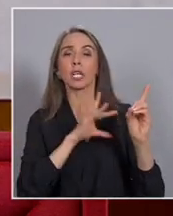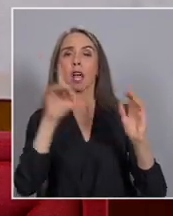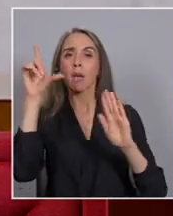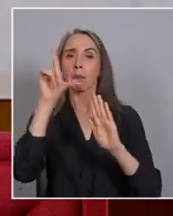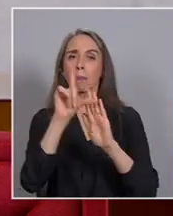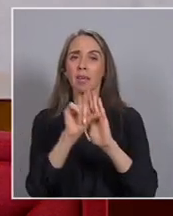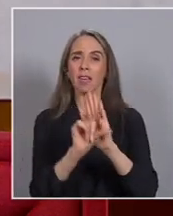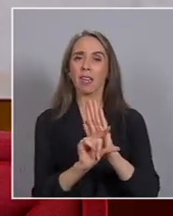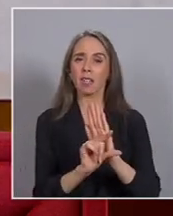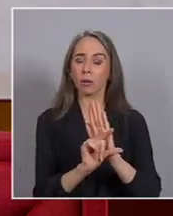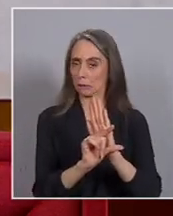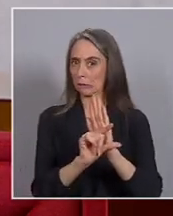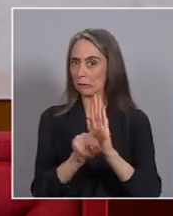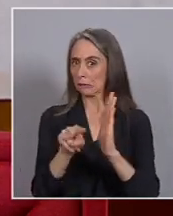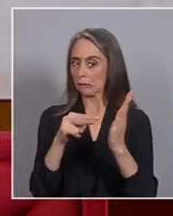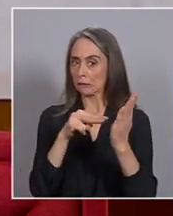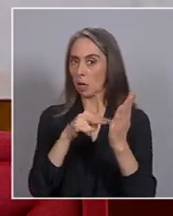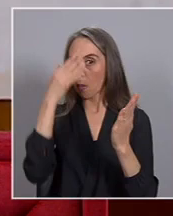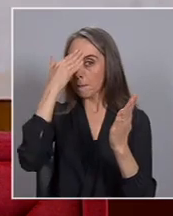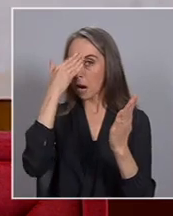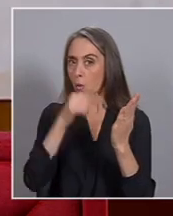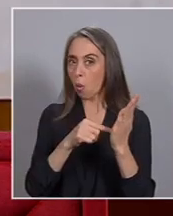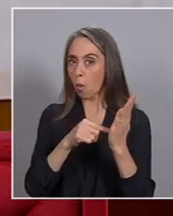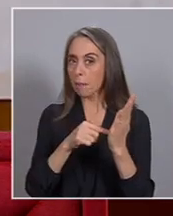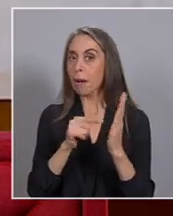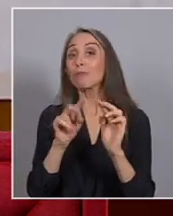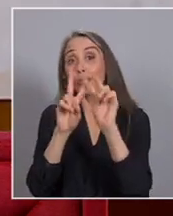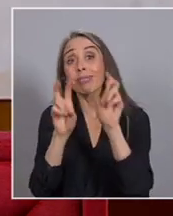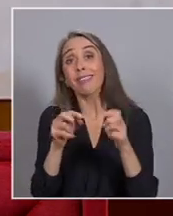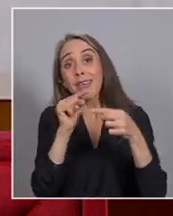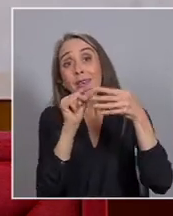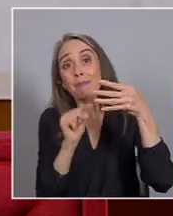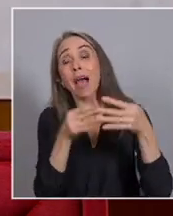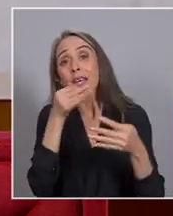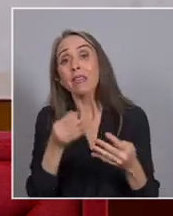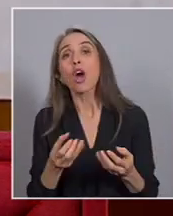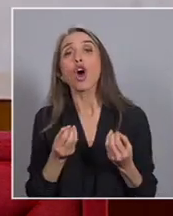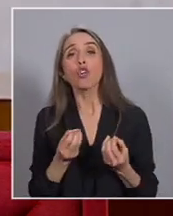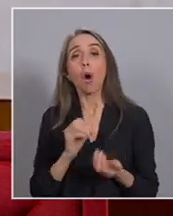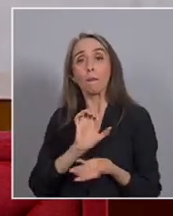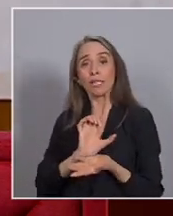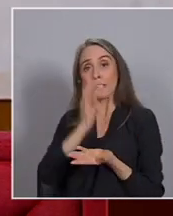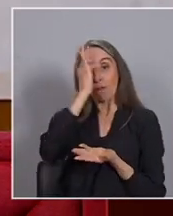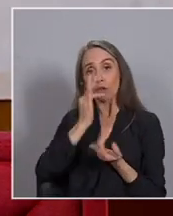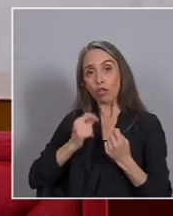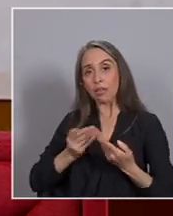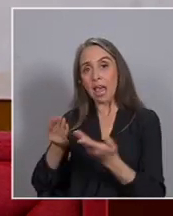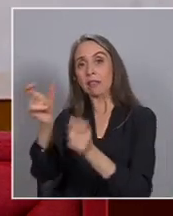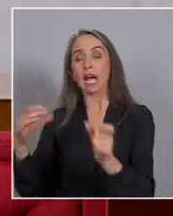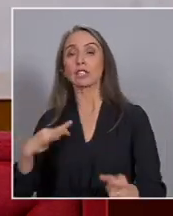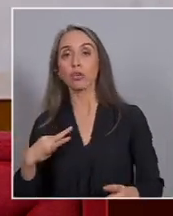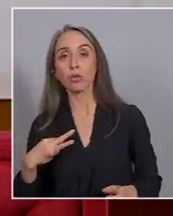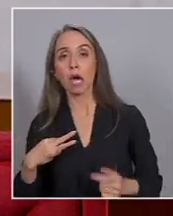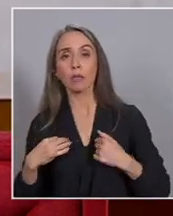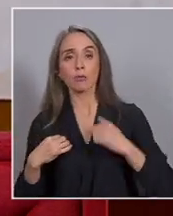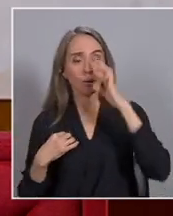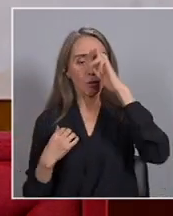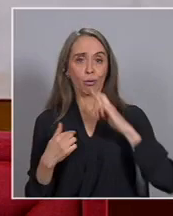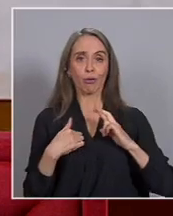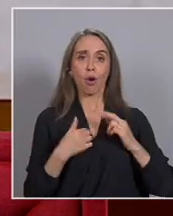son profundamente preocupantes y tienen que ver también con estos temas, con cómo tratamos a nuestros ciudadanos quienes tenemos un rol de